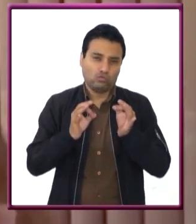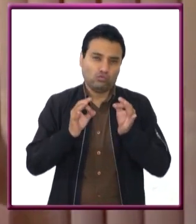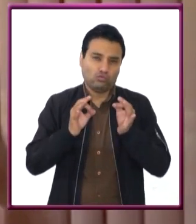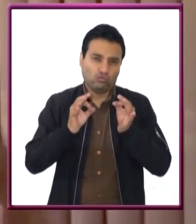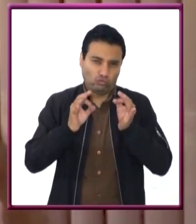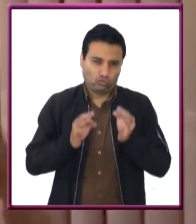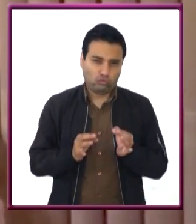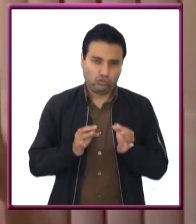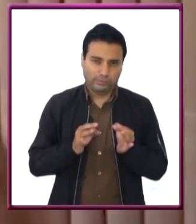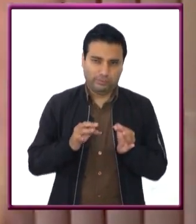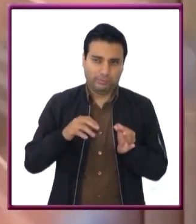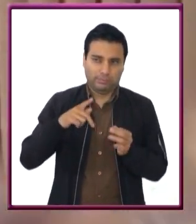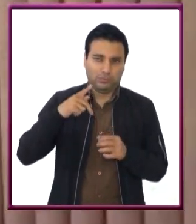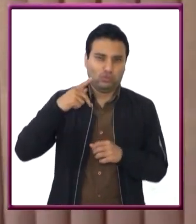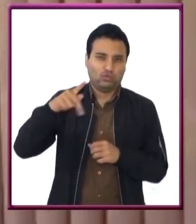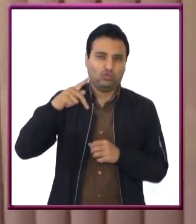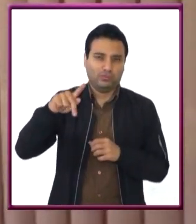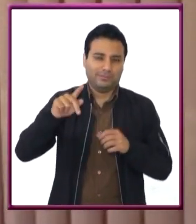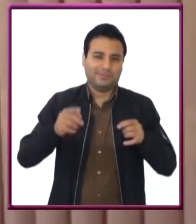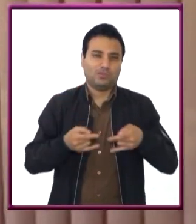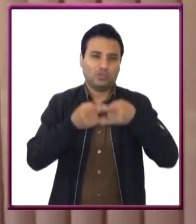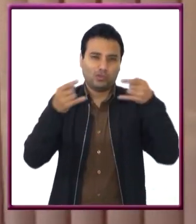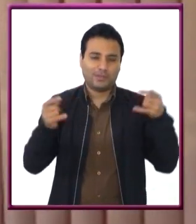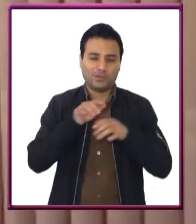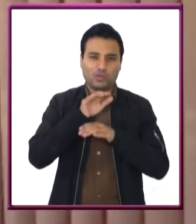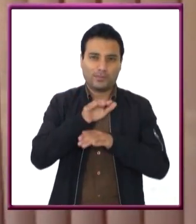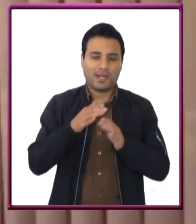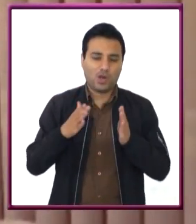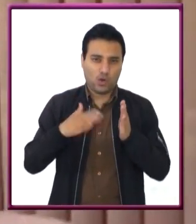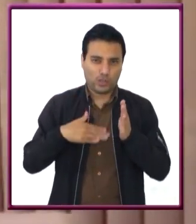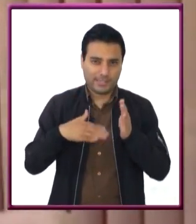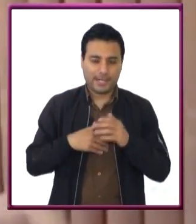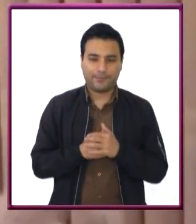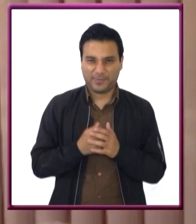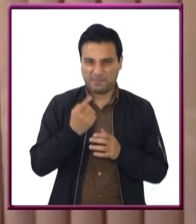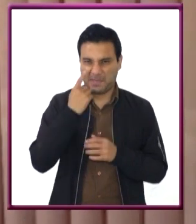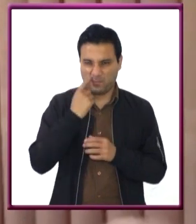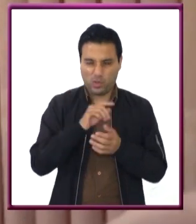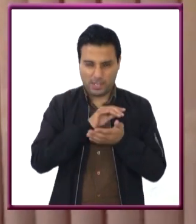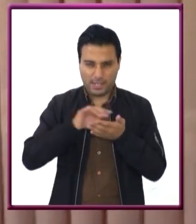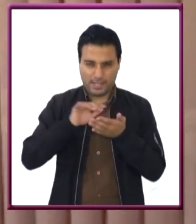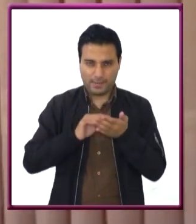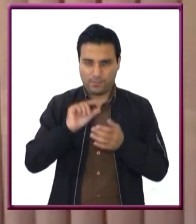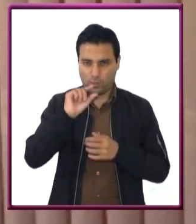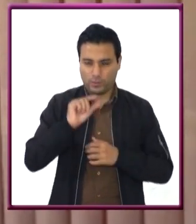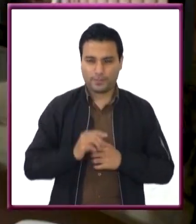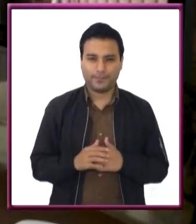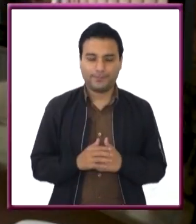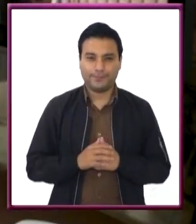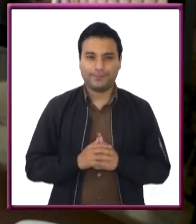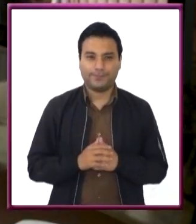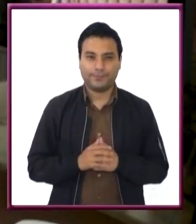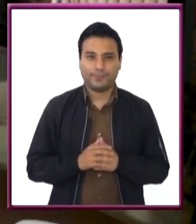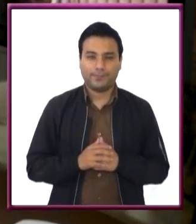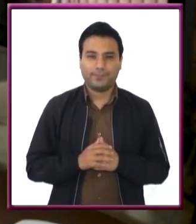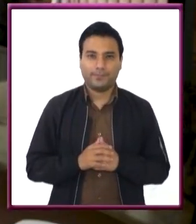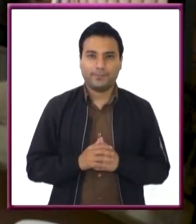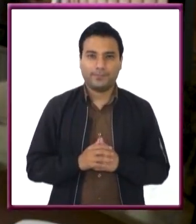bueno, desarrollaron en función de todo lo que hizo para la cocina. Y voy a leer un pedacito.